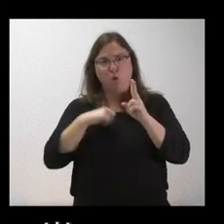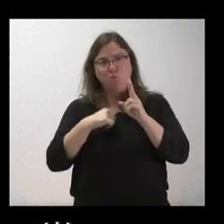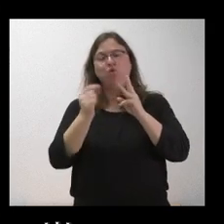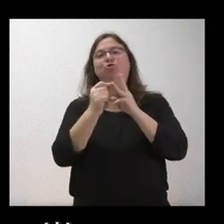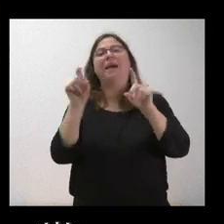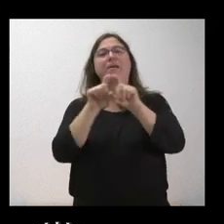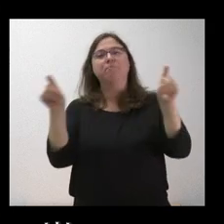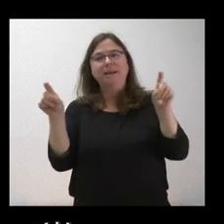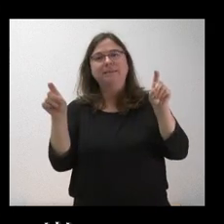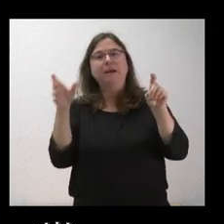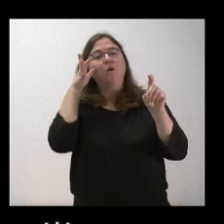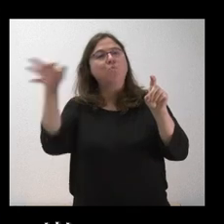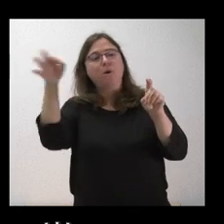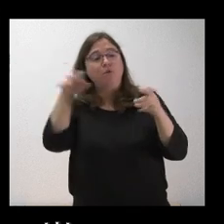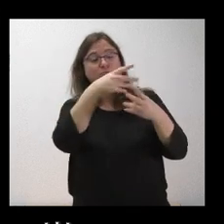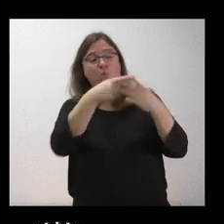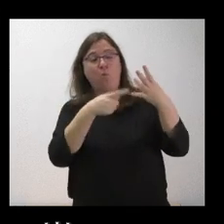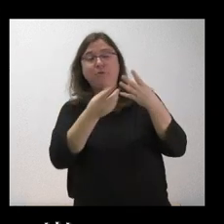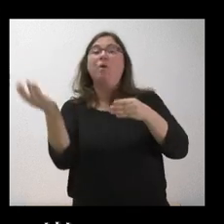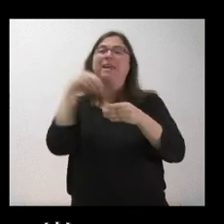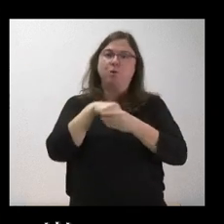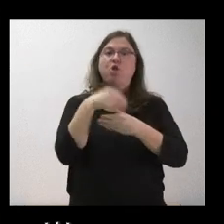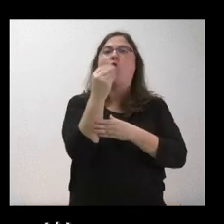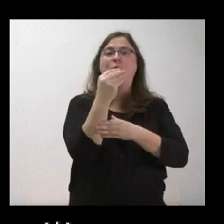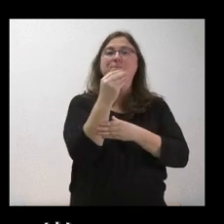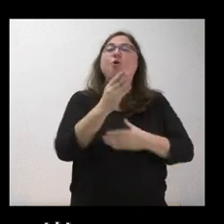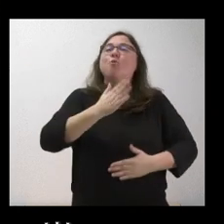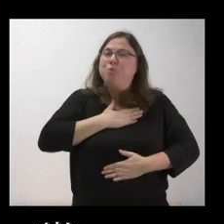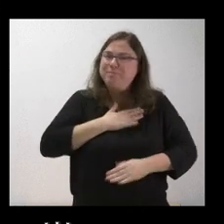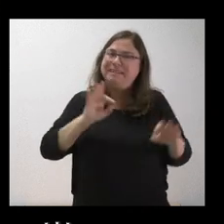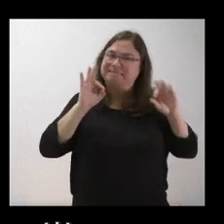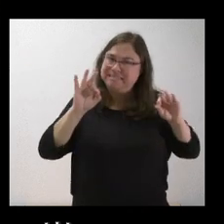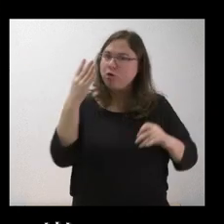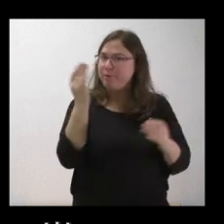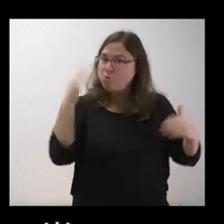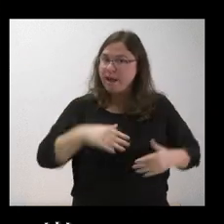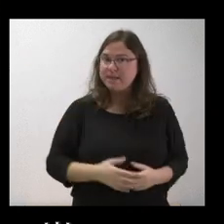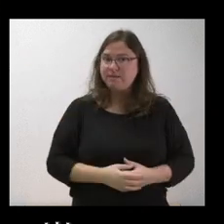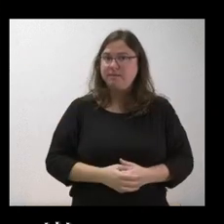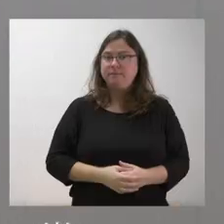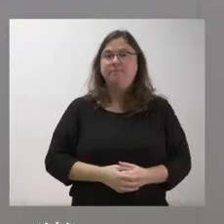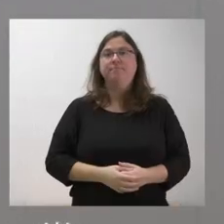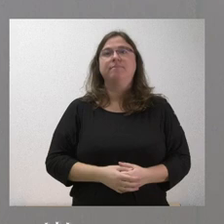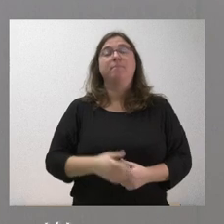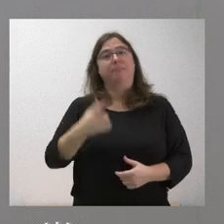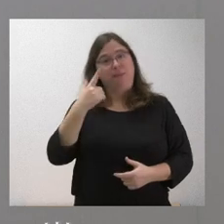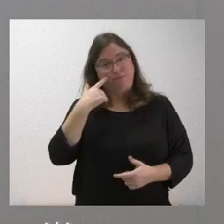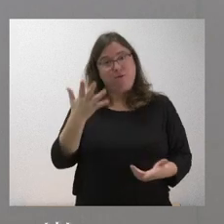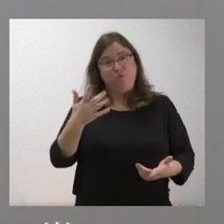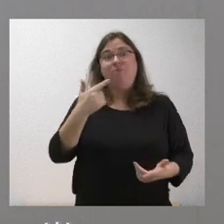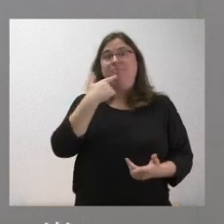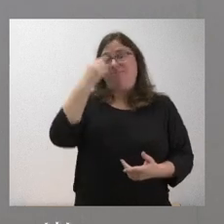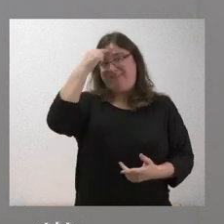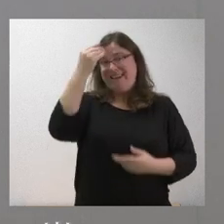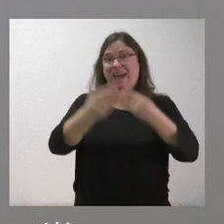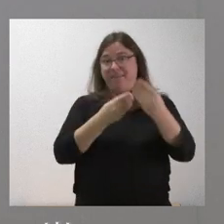empresas y al mundo rural a gente joven pero no hay ninguna medida específica para jóvenes no pero tenga usted en cuenta que lo que hacemos es